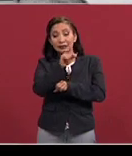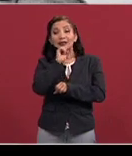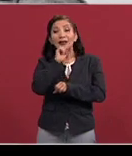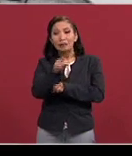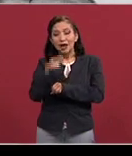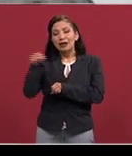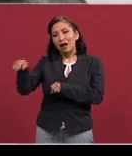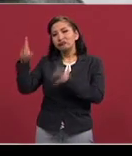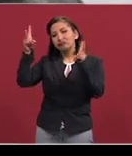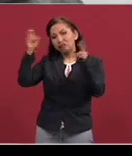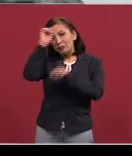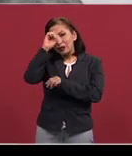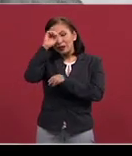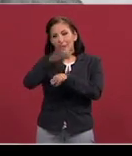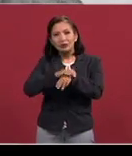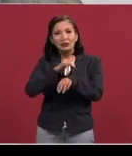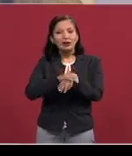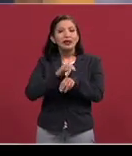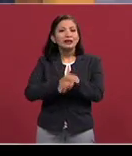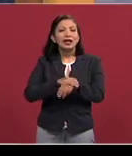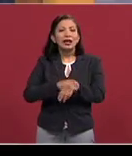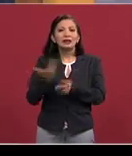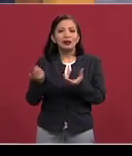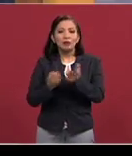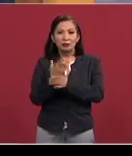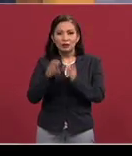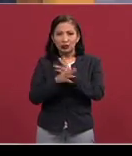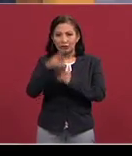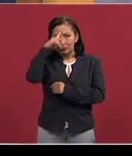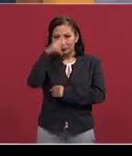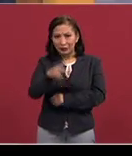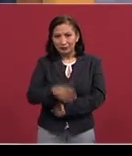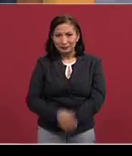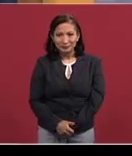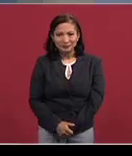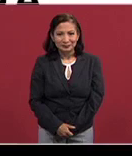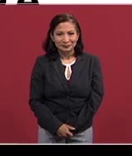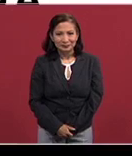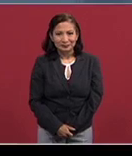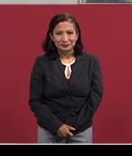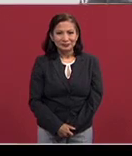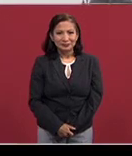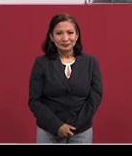Además tendremos los comentarios de nuestros amigos en Novedad de la Patria.